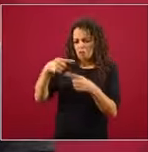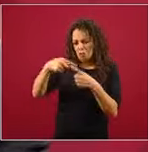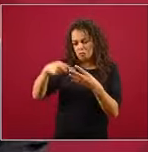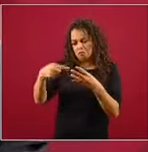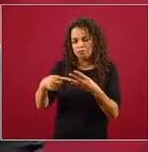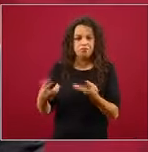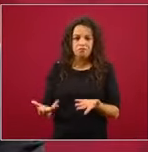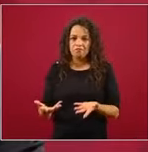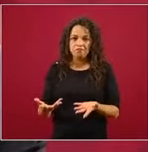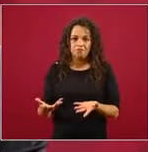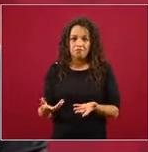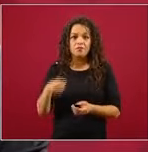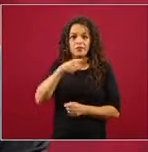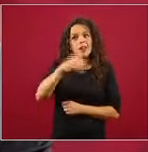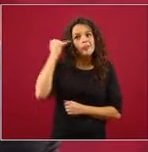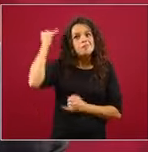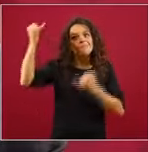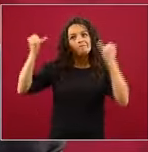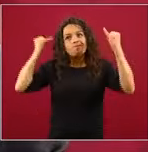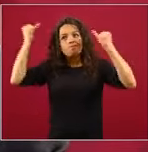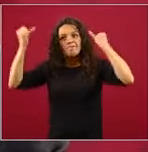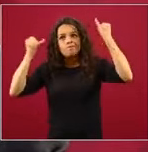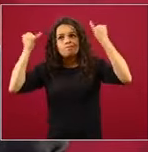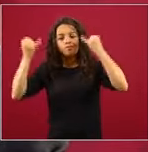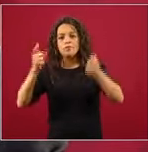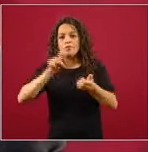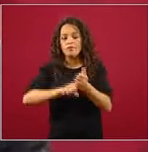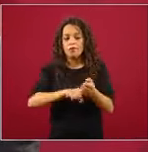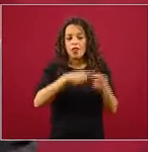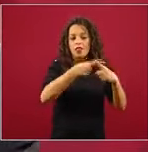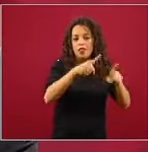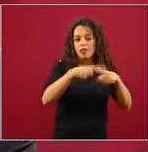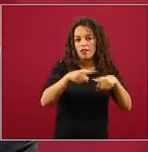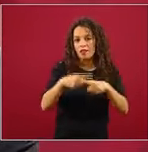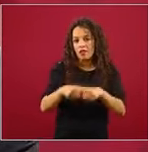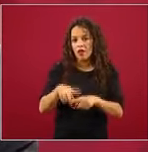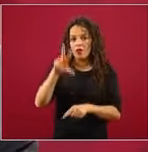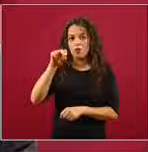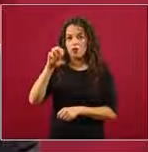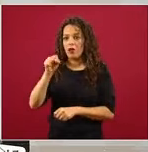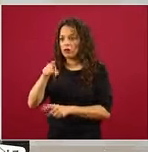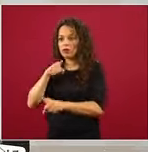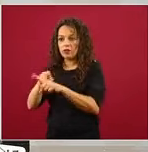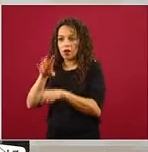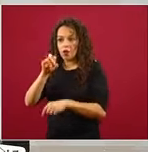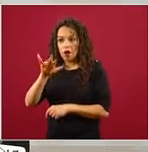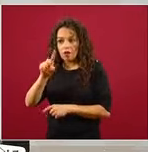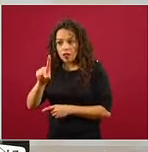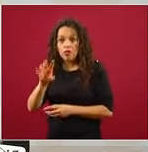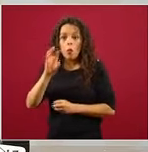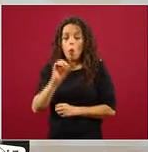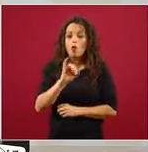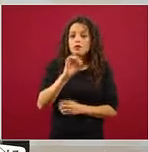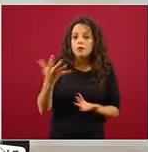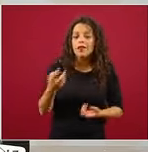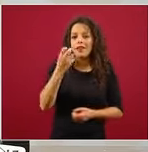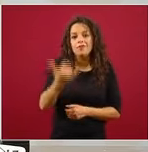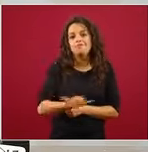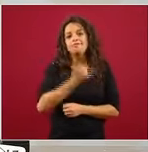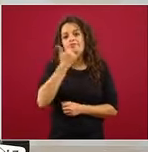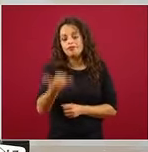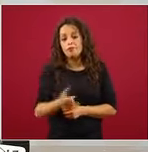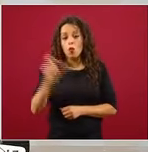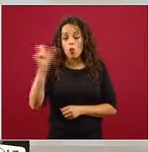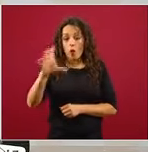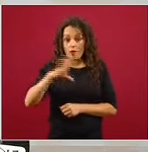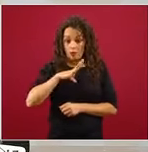empieza a tener hipótesis diagnósticas diferentes a COVID y hemos dicho categóricamente, durante la epidemia, cualquier persona